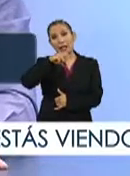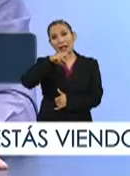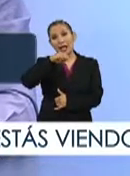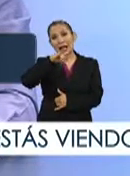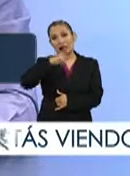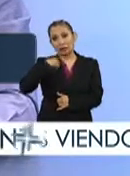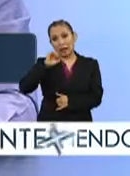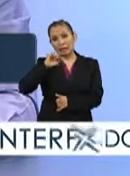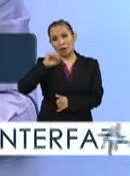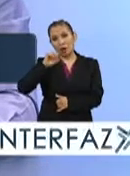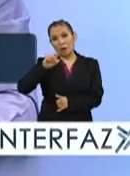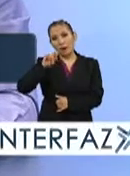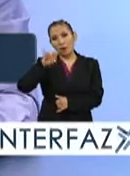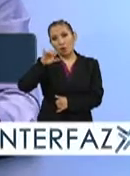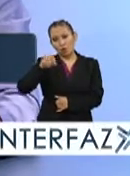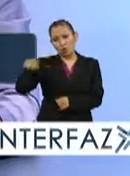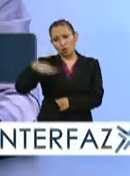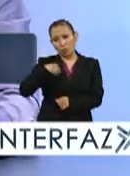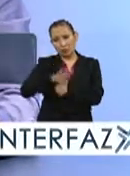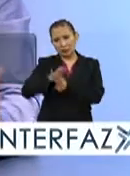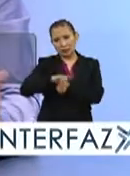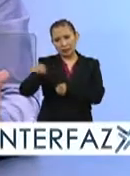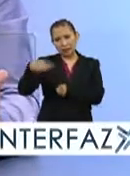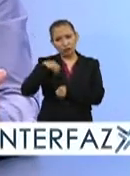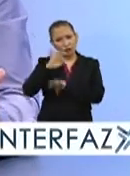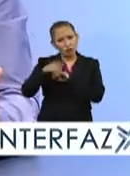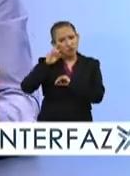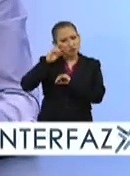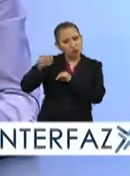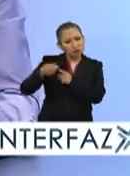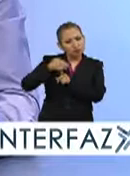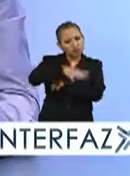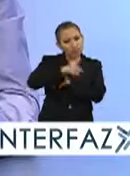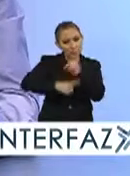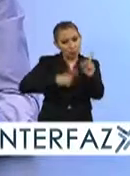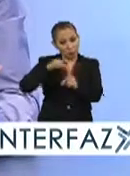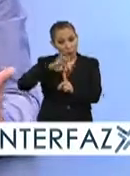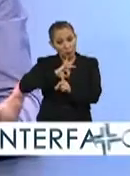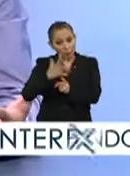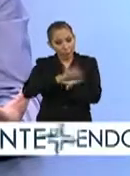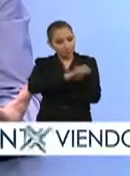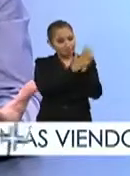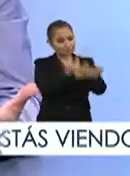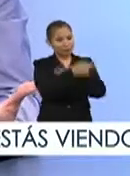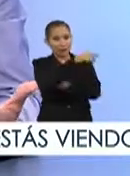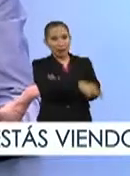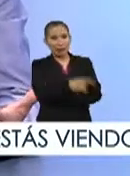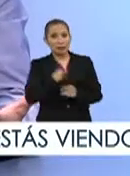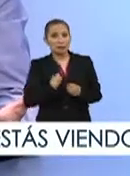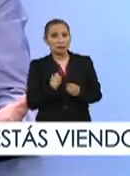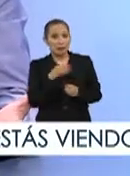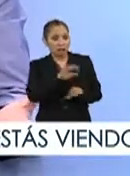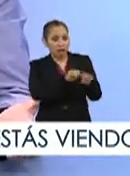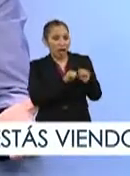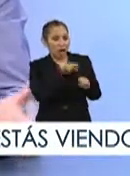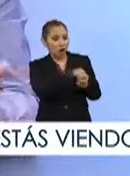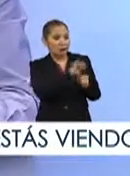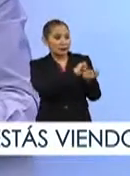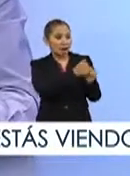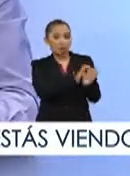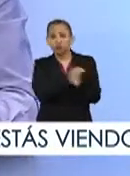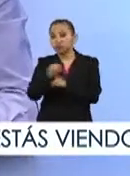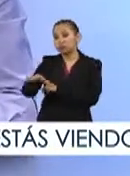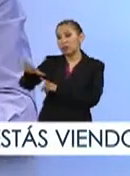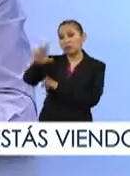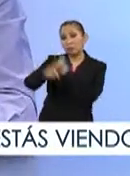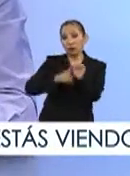en Sao Paulo. Bien lo comentas, todo lo que transmite el deporte que se puede trasladar hacia el aula y del aula se